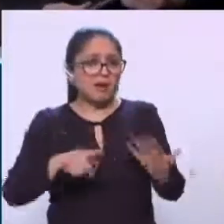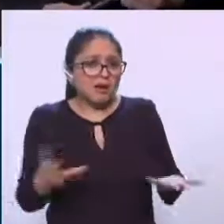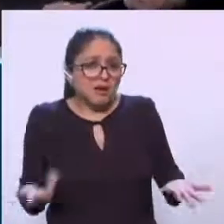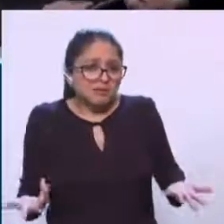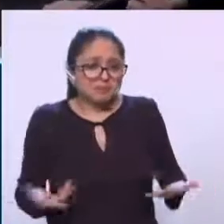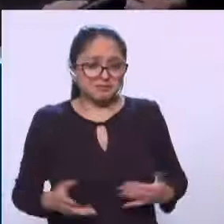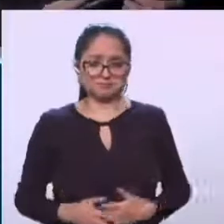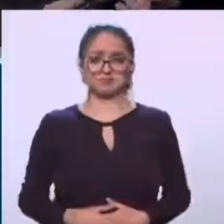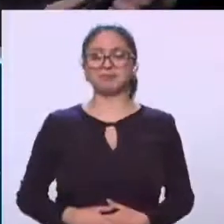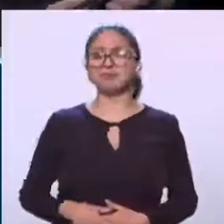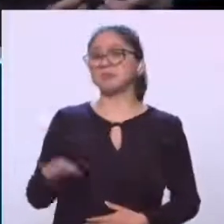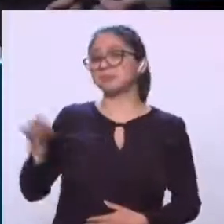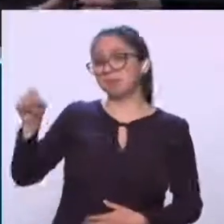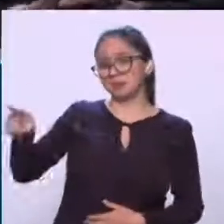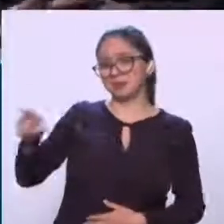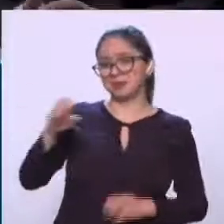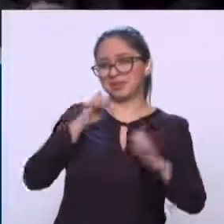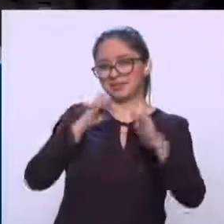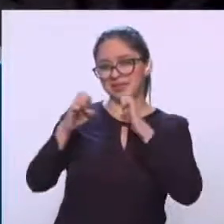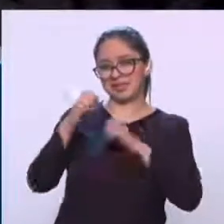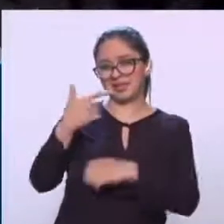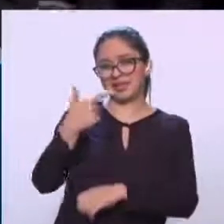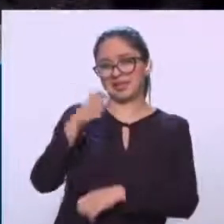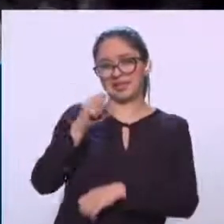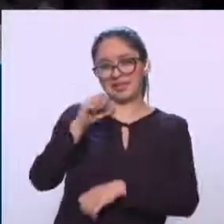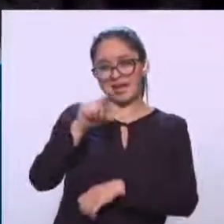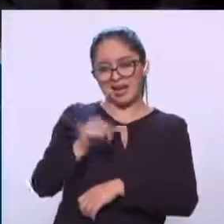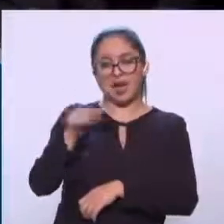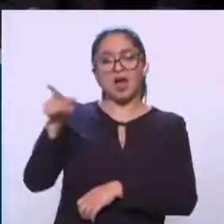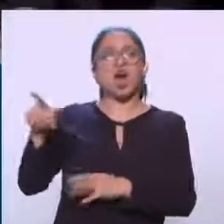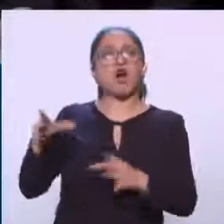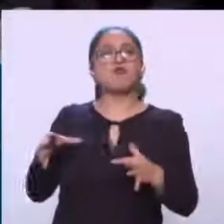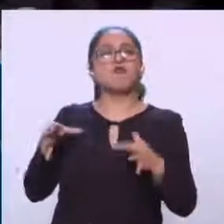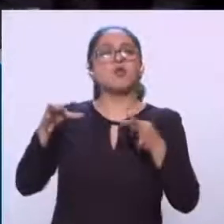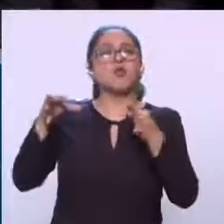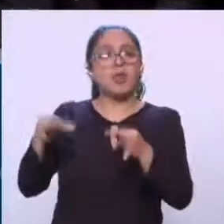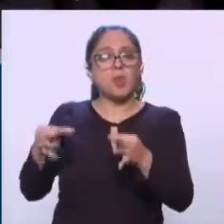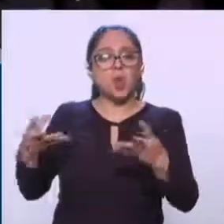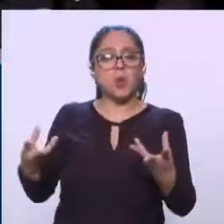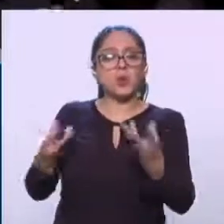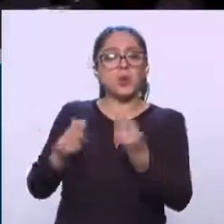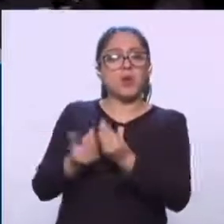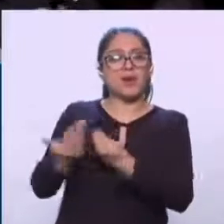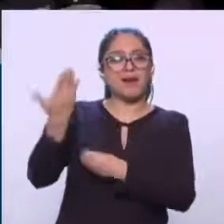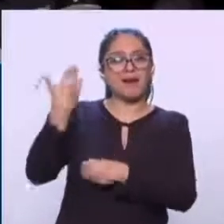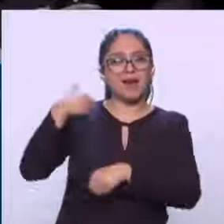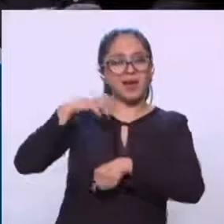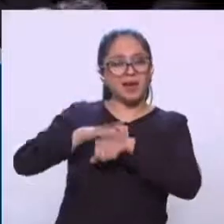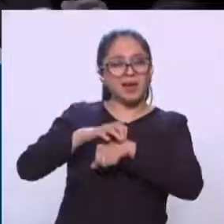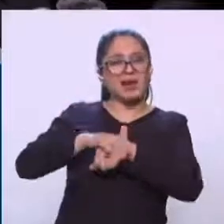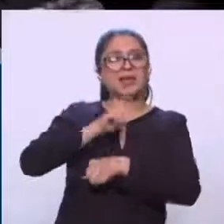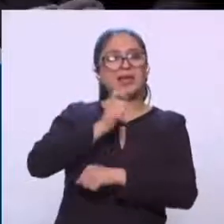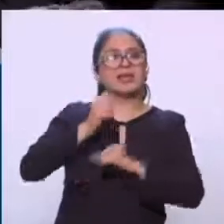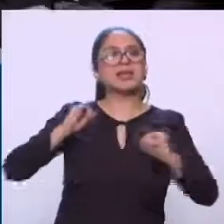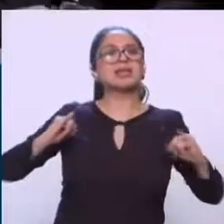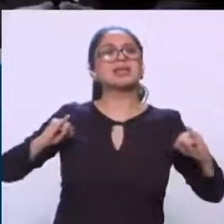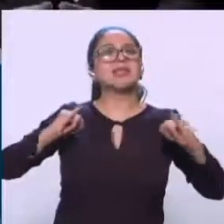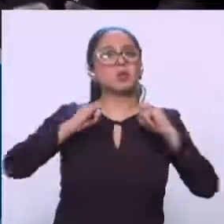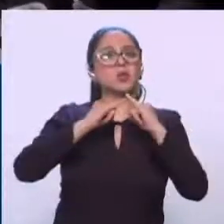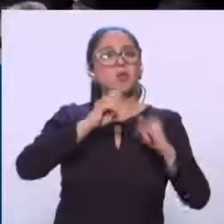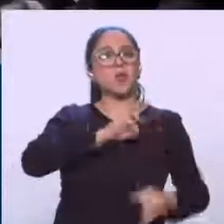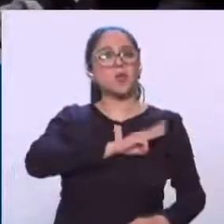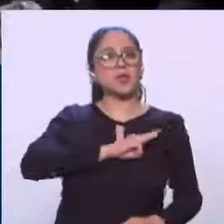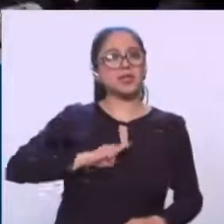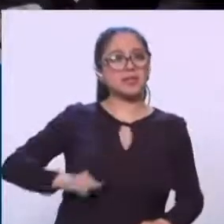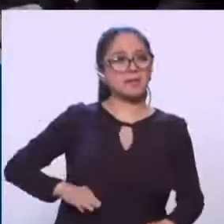en la entrevista, Gisela fue cofundadora junto con otros compañeros y compañeras del Instituto Municipal de Planeación de